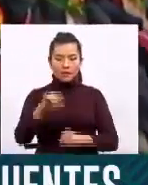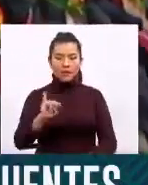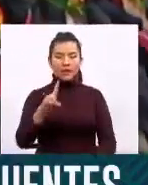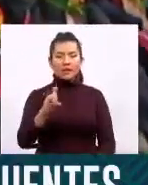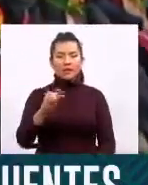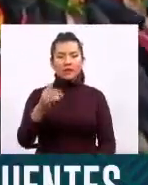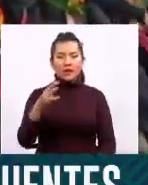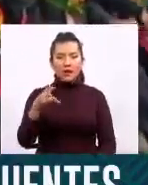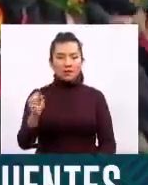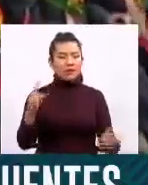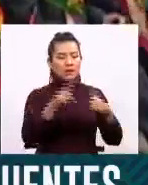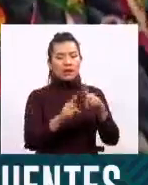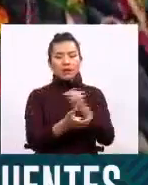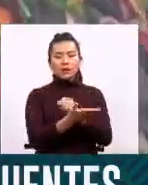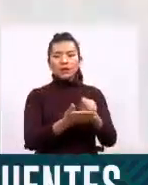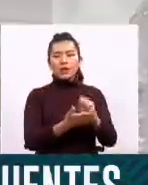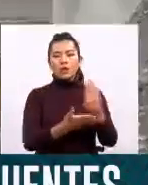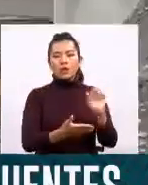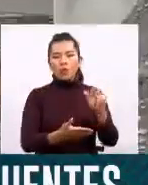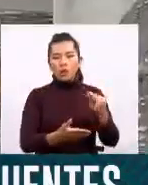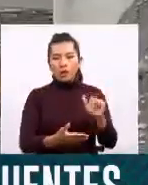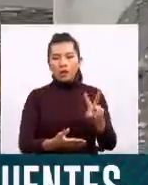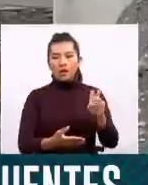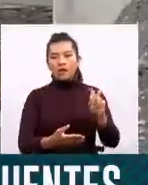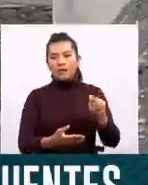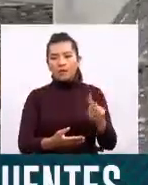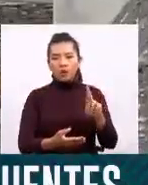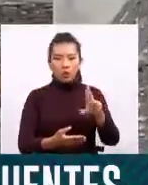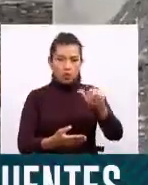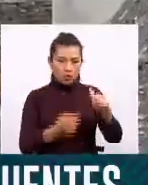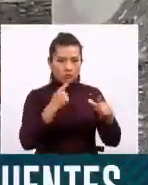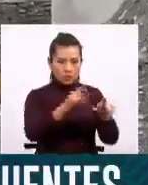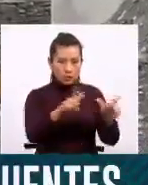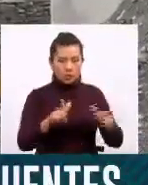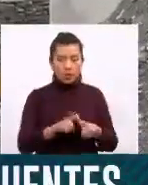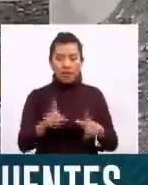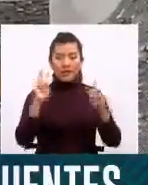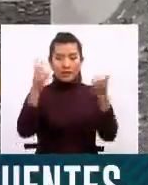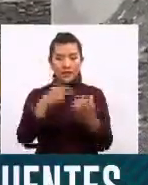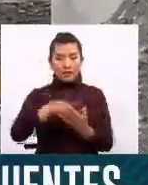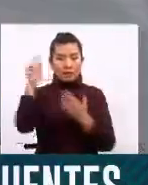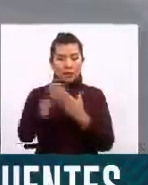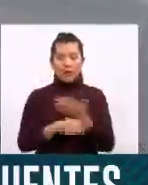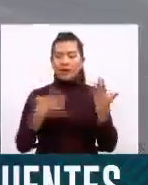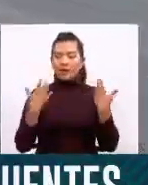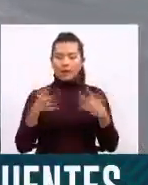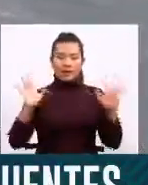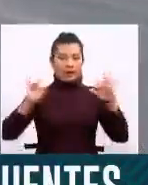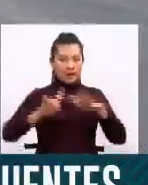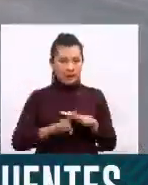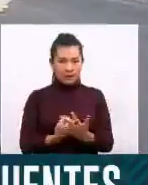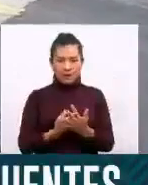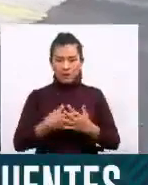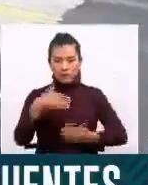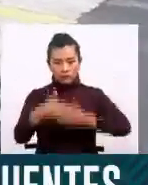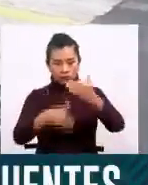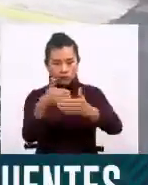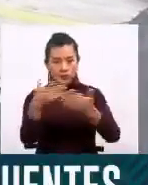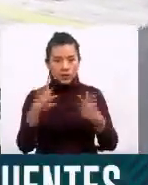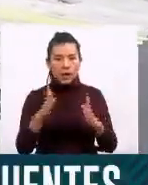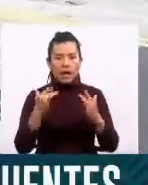Buenaventura-Ixiamas. Queremos informarles, querido pueblo paseño, que el proyecto se encuentra ya en ejecución. Actualmente se realizan